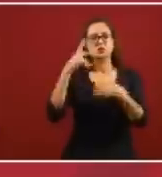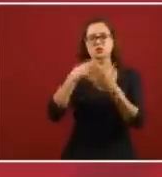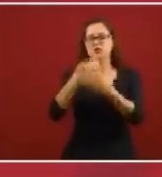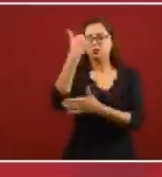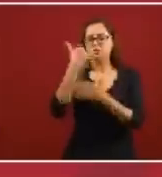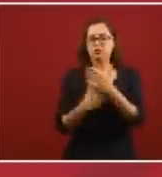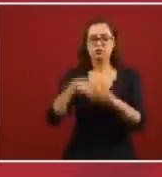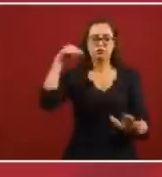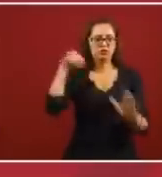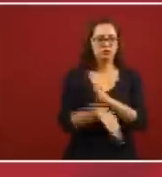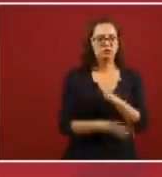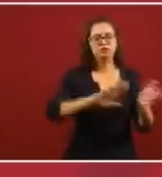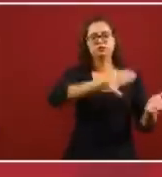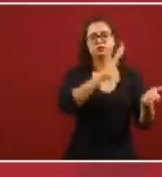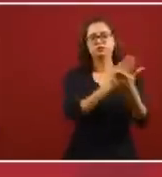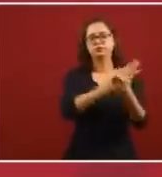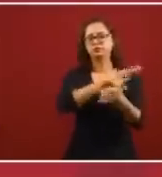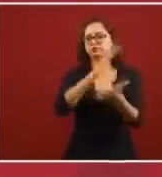Ya ni siquiera